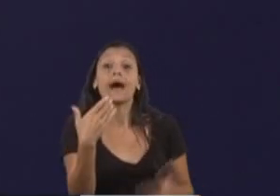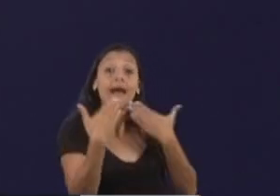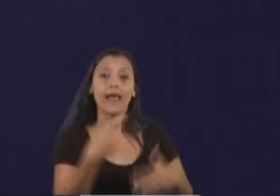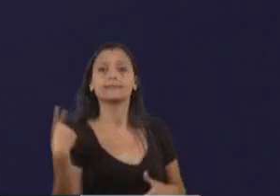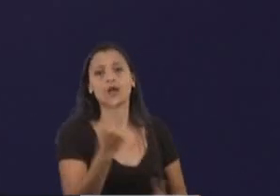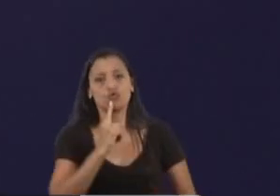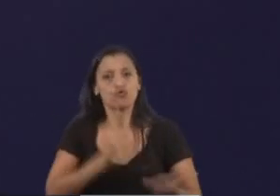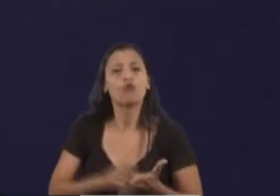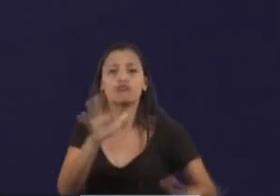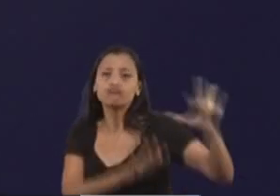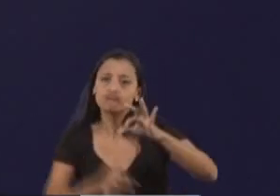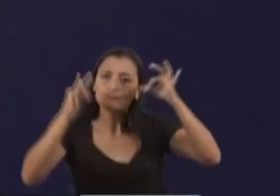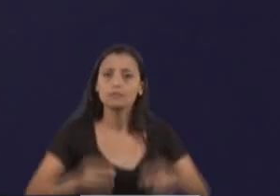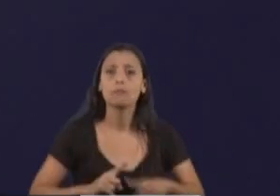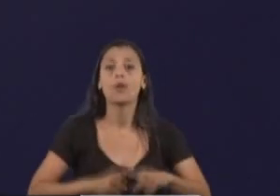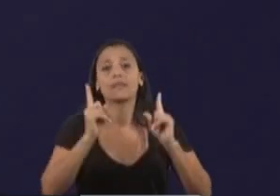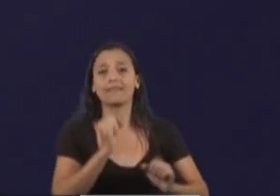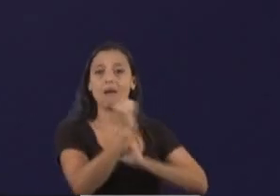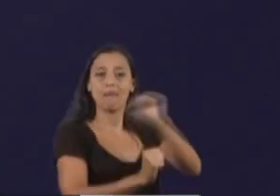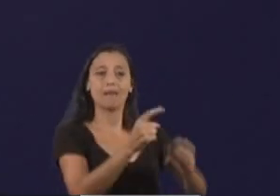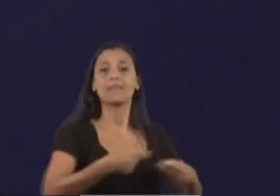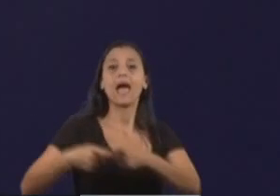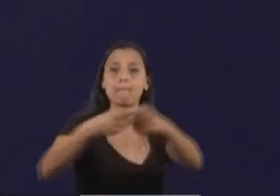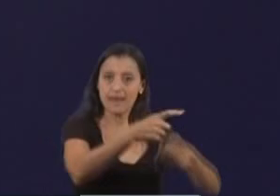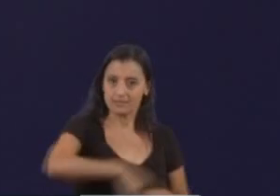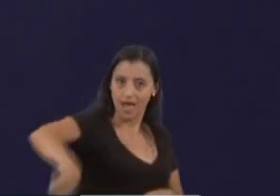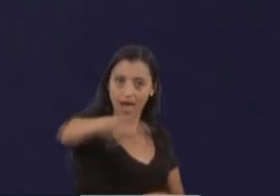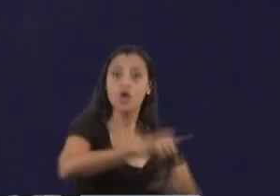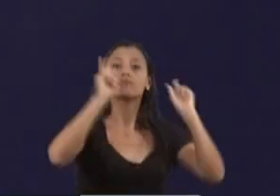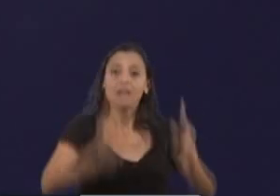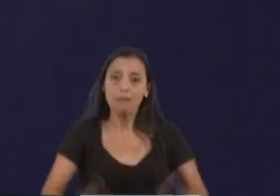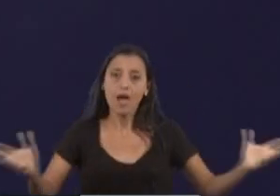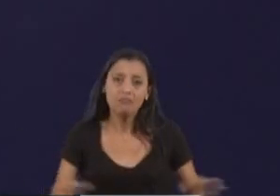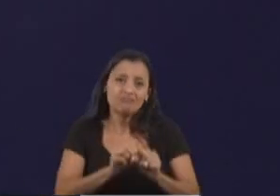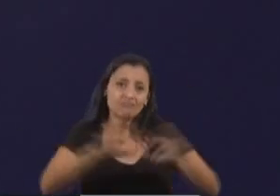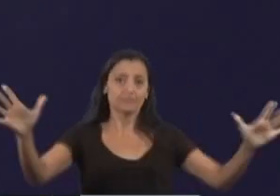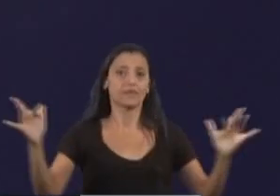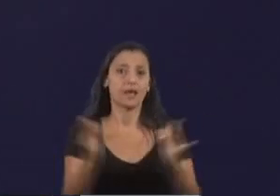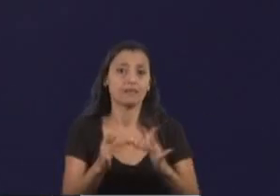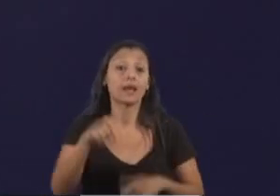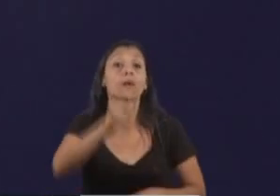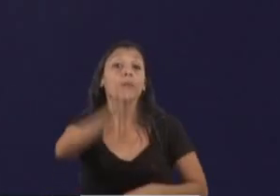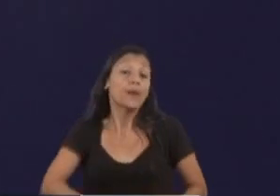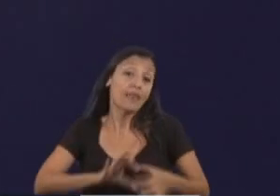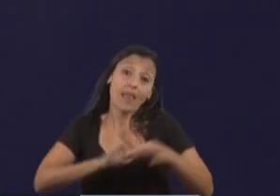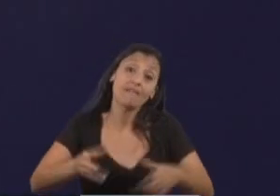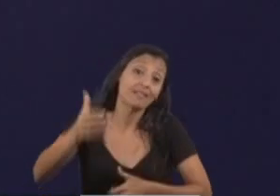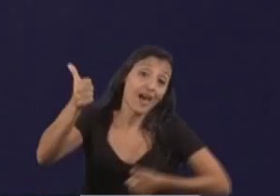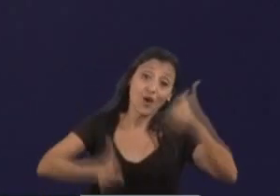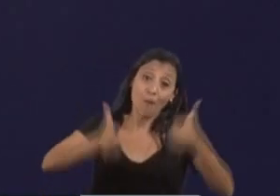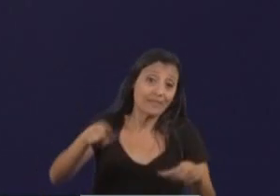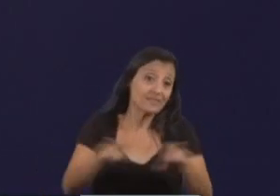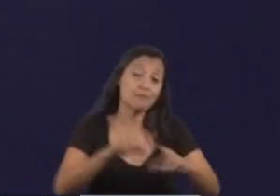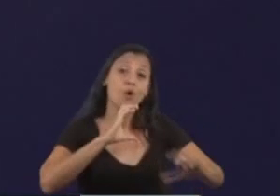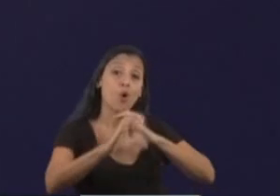por la política y los empresarios prebendarios. Este es el beneficio de la libertad de competencia en los rubros de